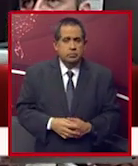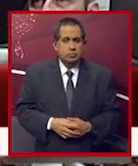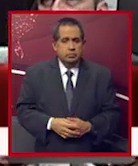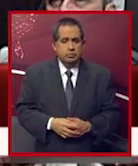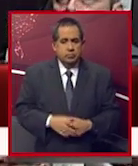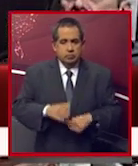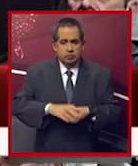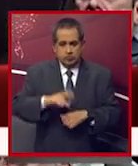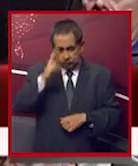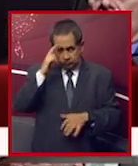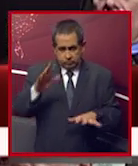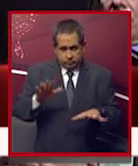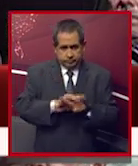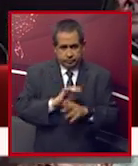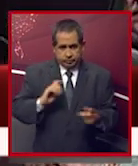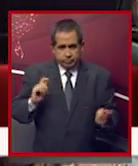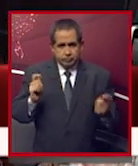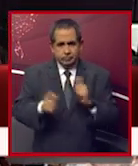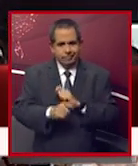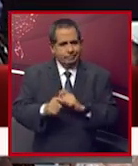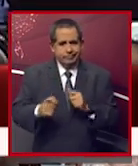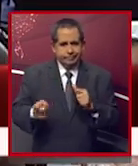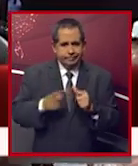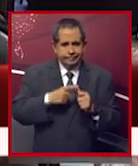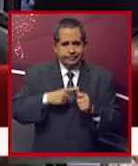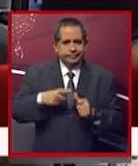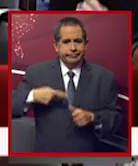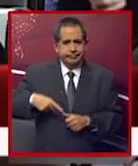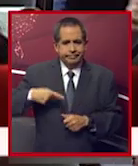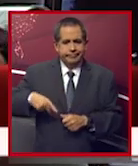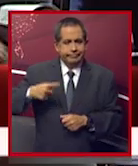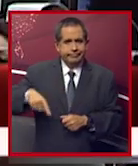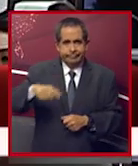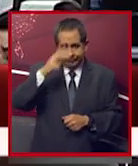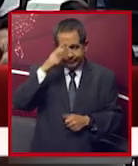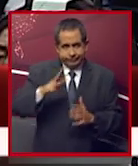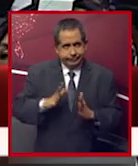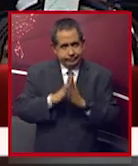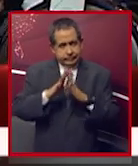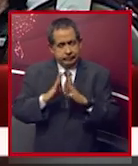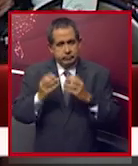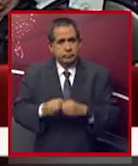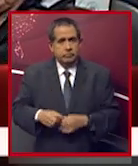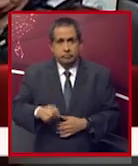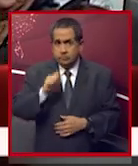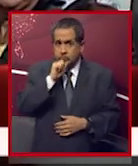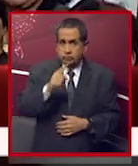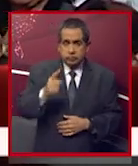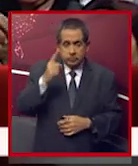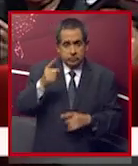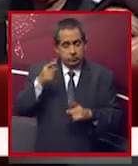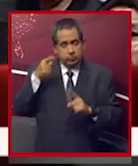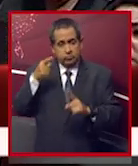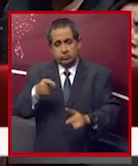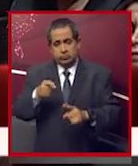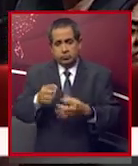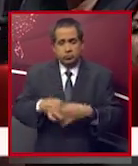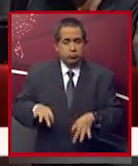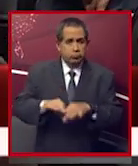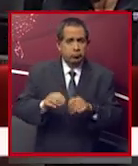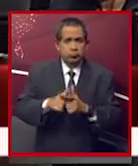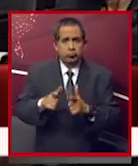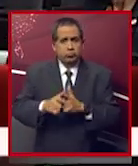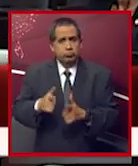lograrán cambios reales sin la participación del pueblo mexicano. El legislador destacó también que uno de los principales compromisos de su